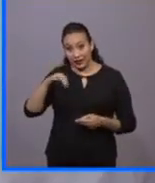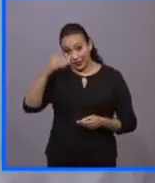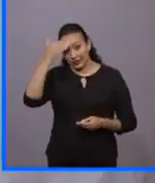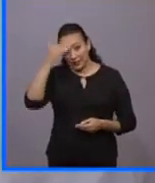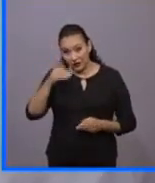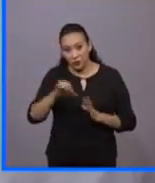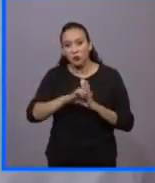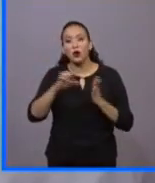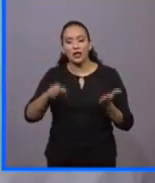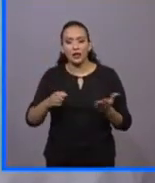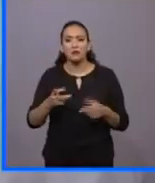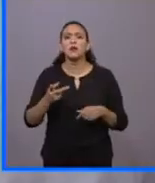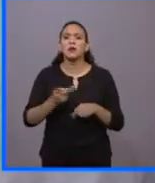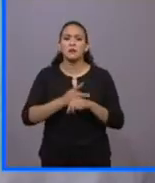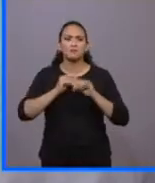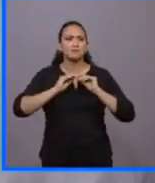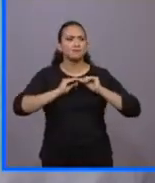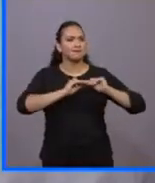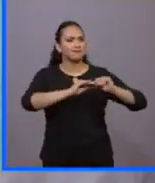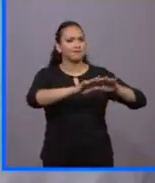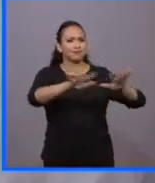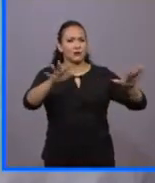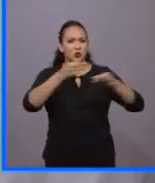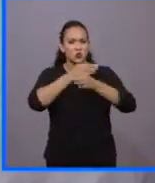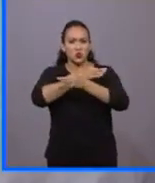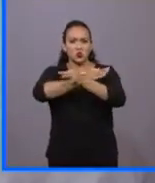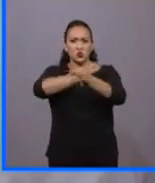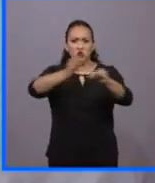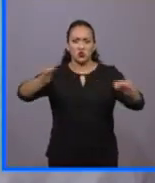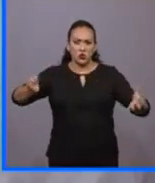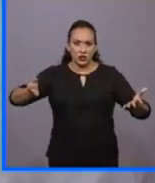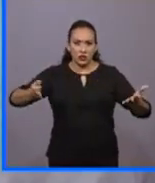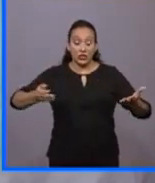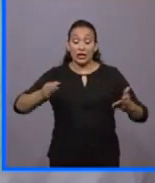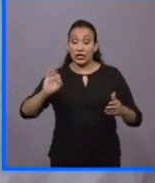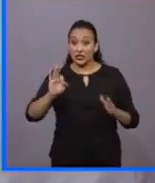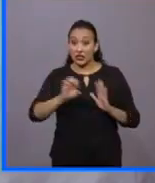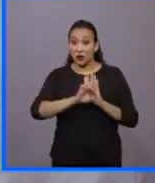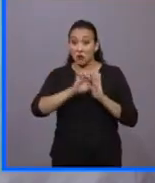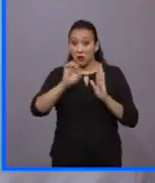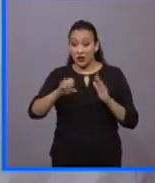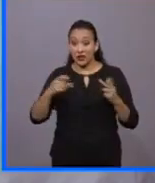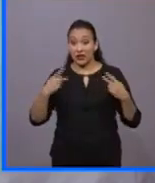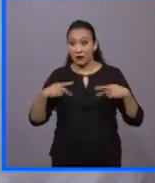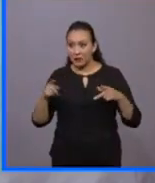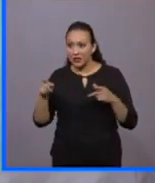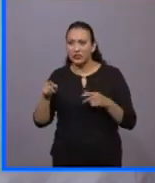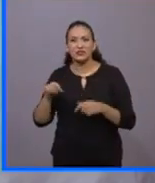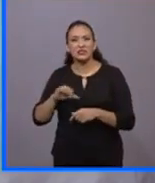sobre la distribución de esta propaganda que pudiera constituir coacción o inducción del voto